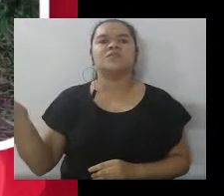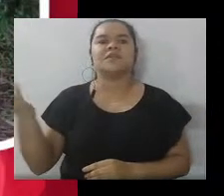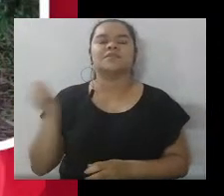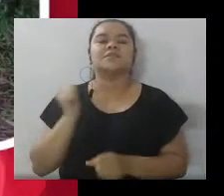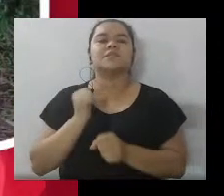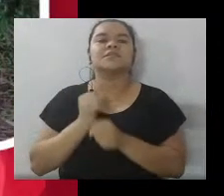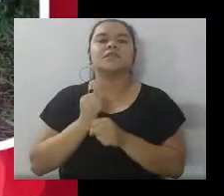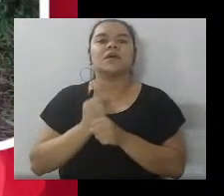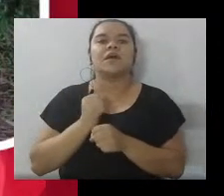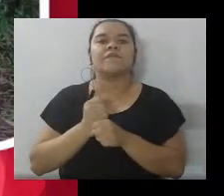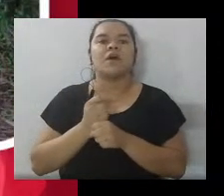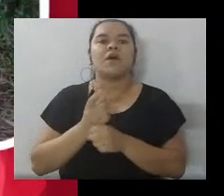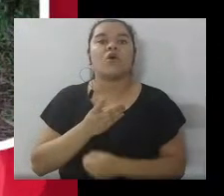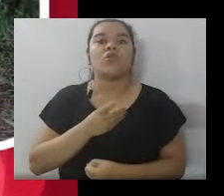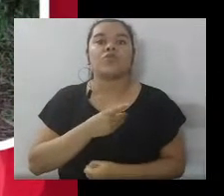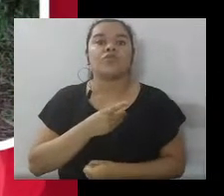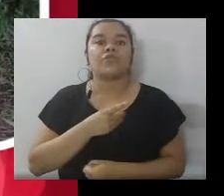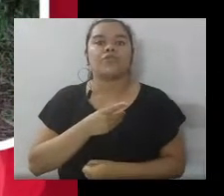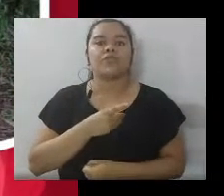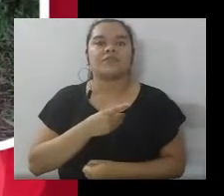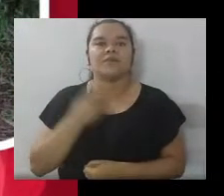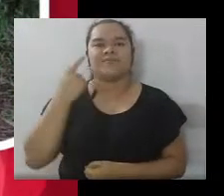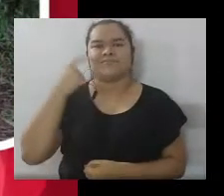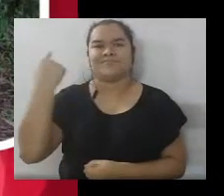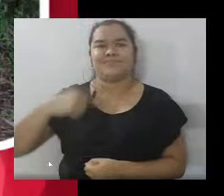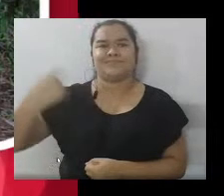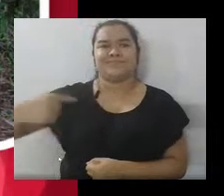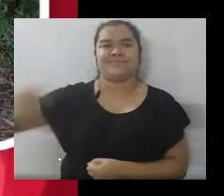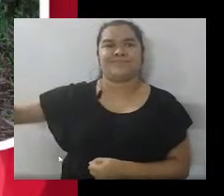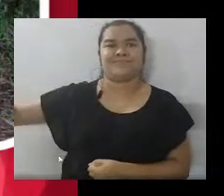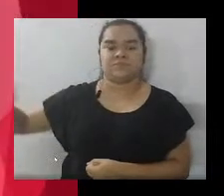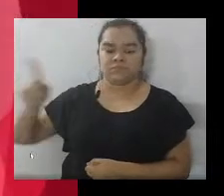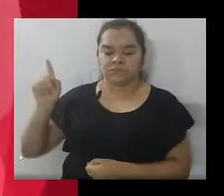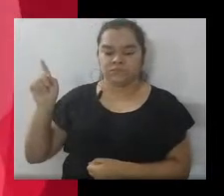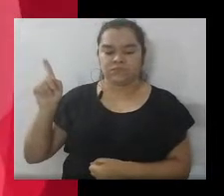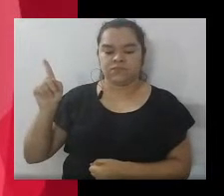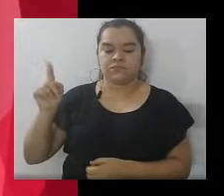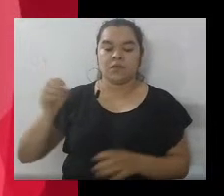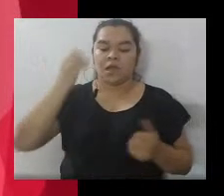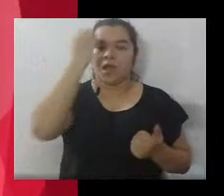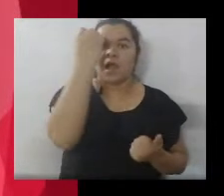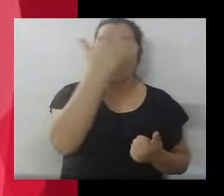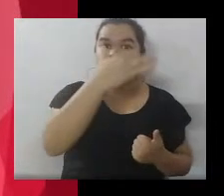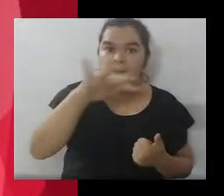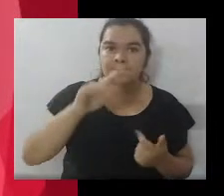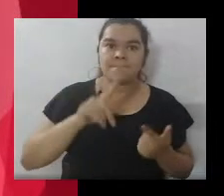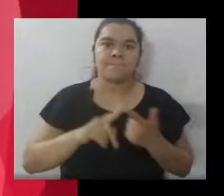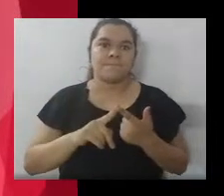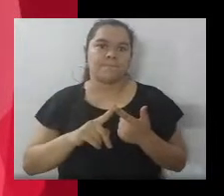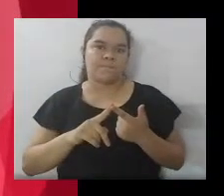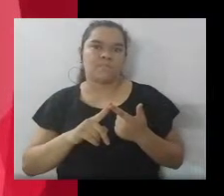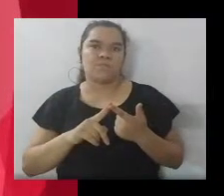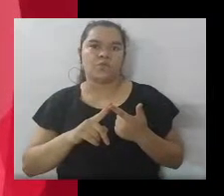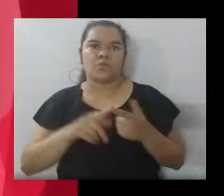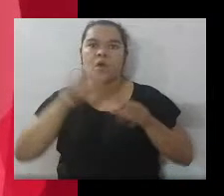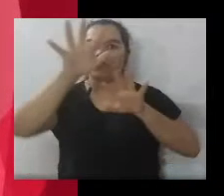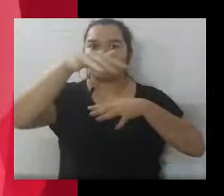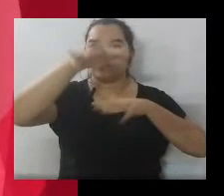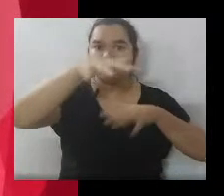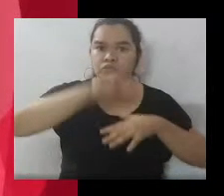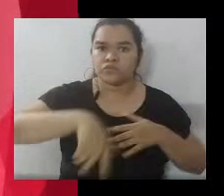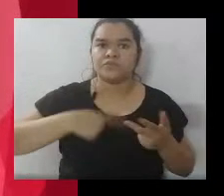desempeña la agrimensura. Está en la actividad de campo, en la actividad rural, en los